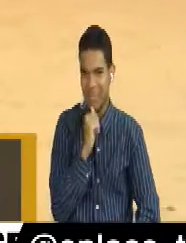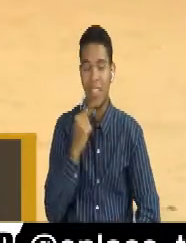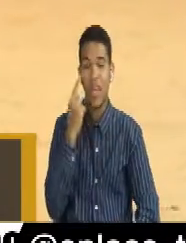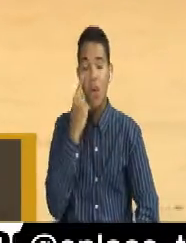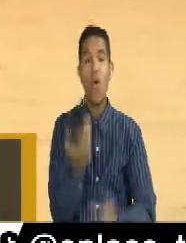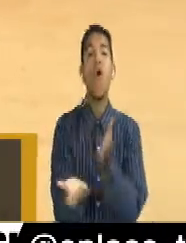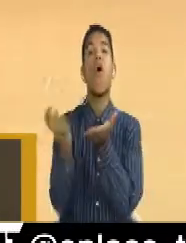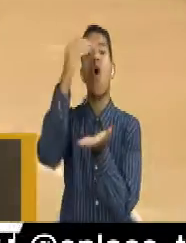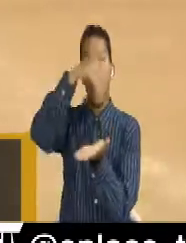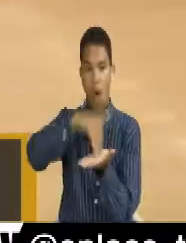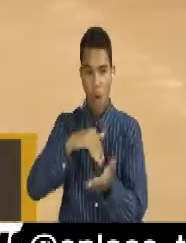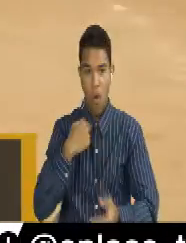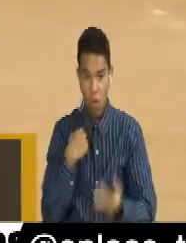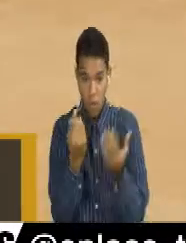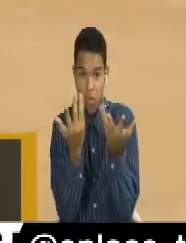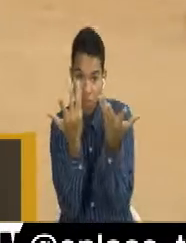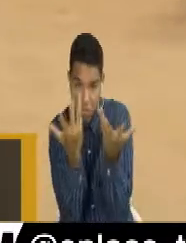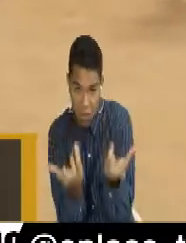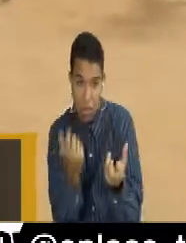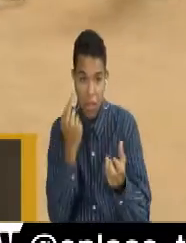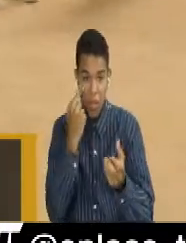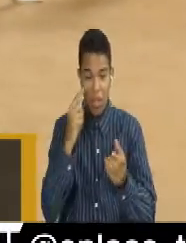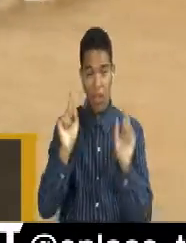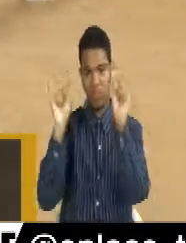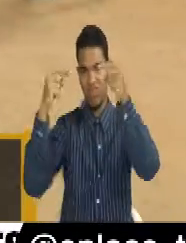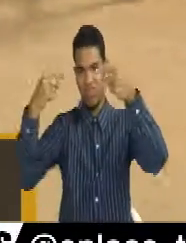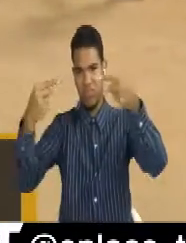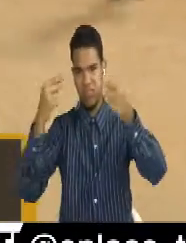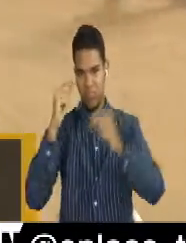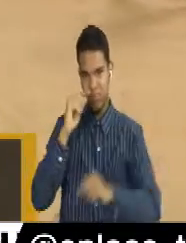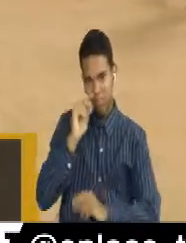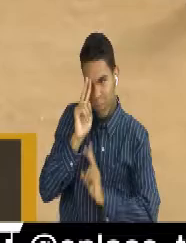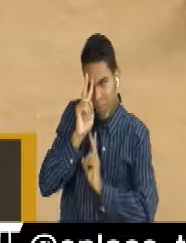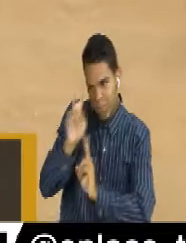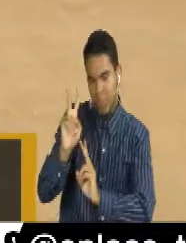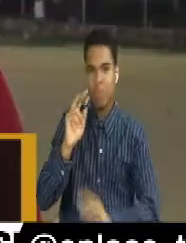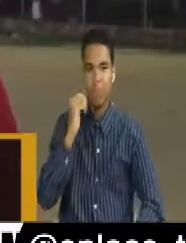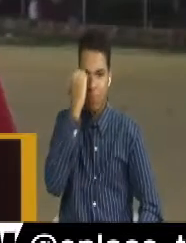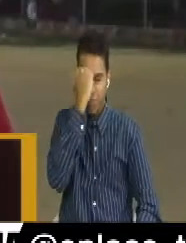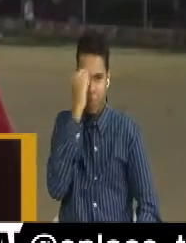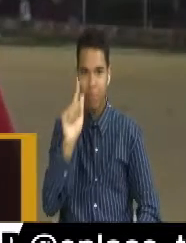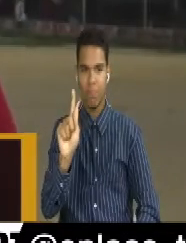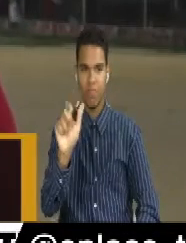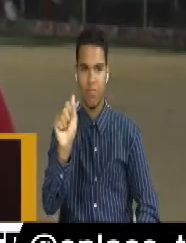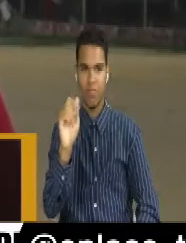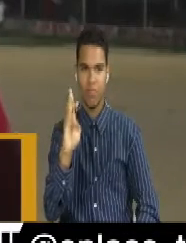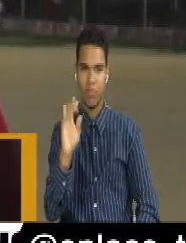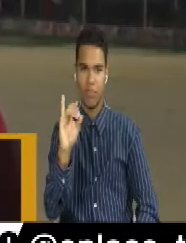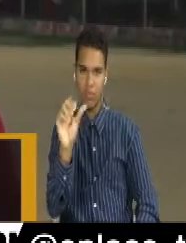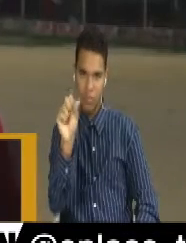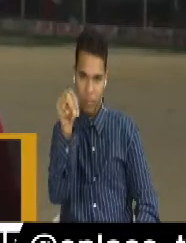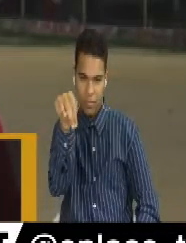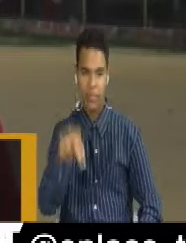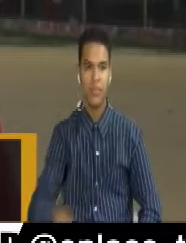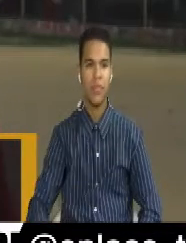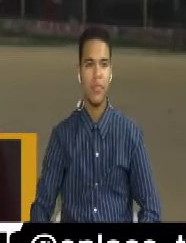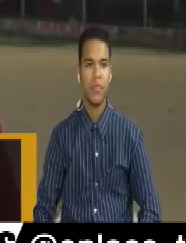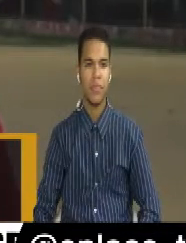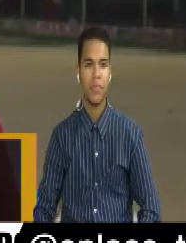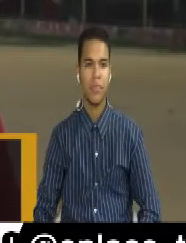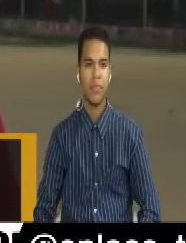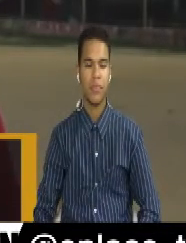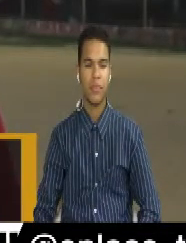quiere retomarlo y terminar este campeonato en homenaje al profe Fabián. Por motivo de cansancio, quizás de descansar,